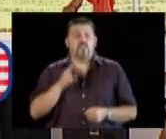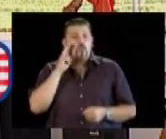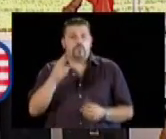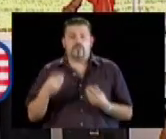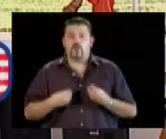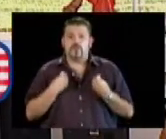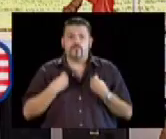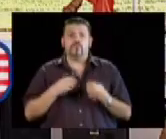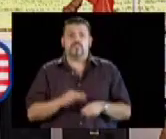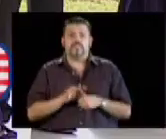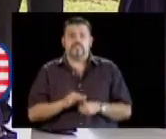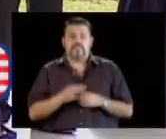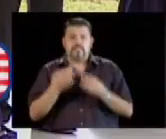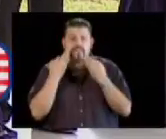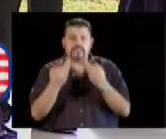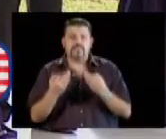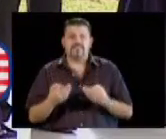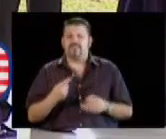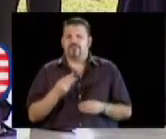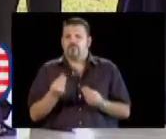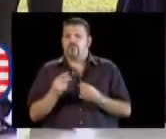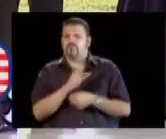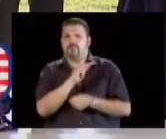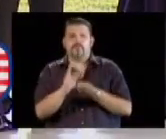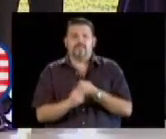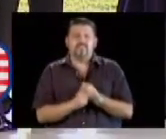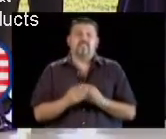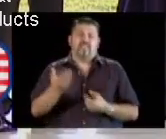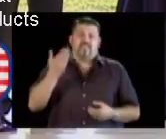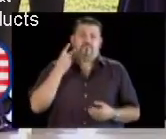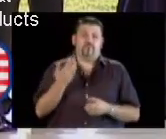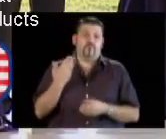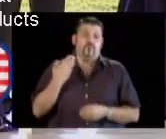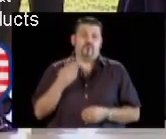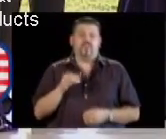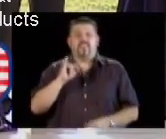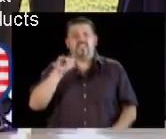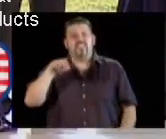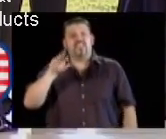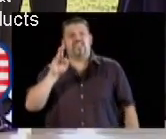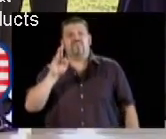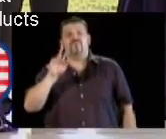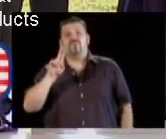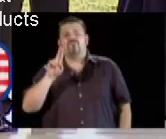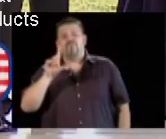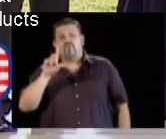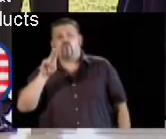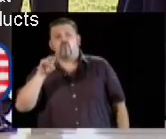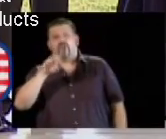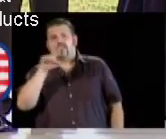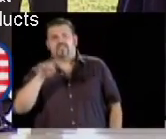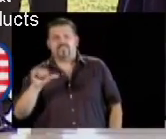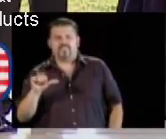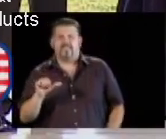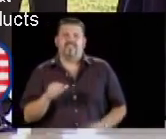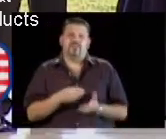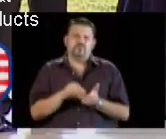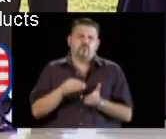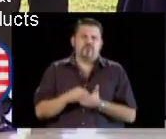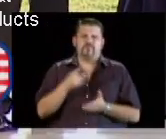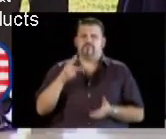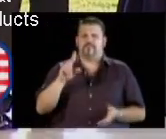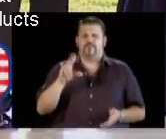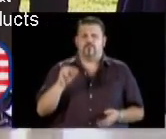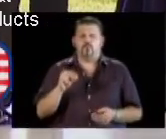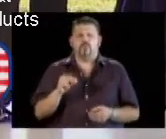México y en otros países más. La famosa influenza porcina, este bicho que viene de los puercos y que lo han